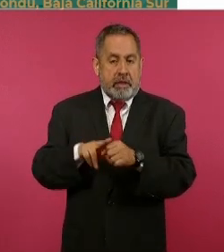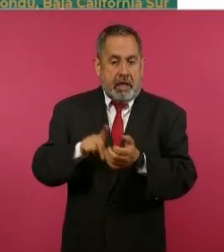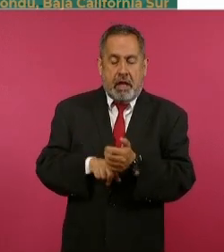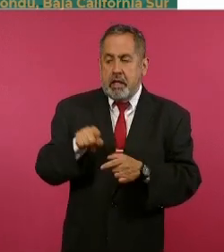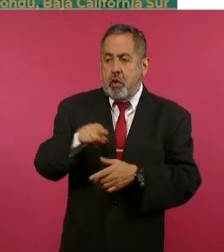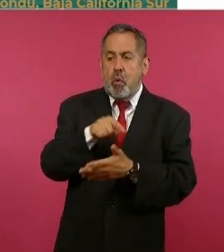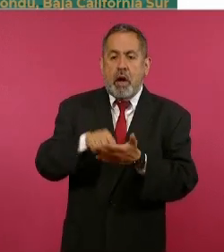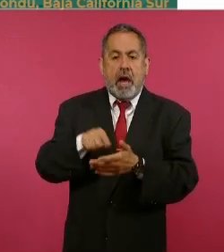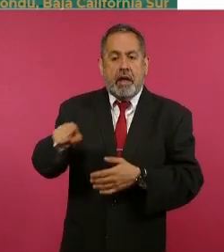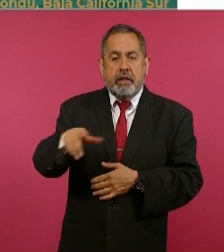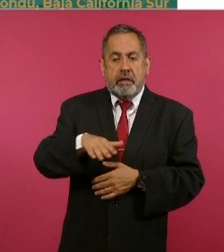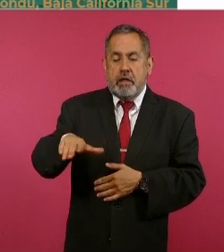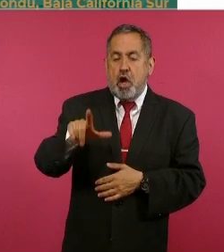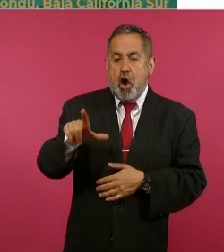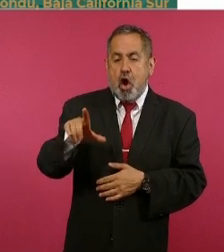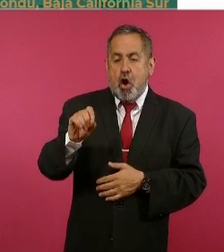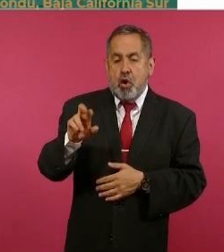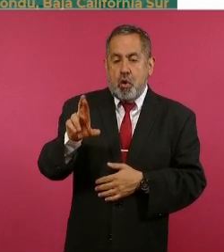Loreto,